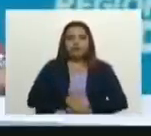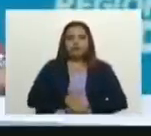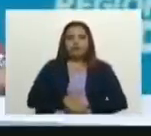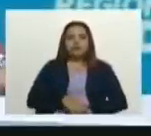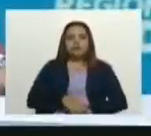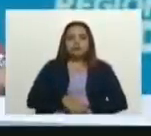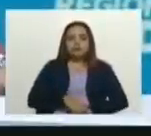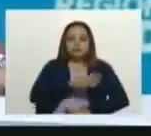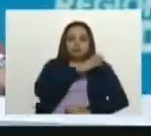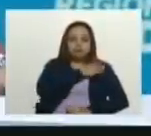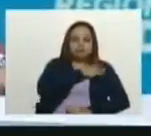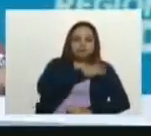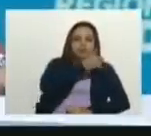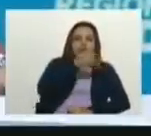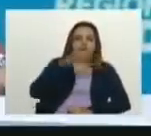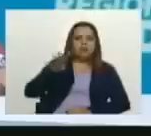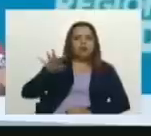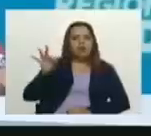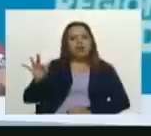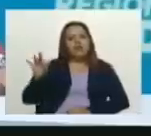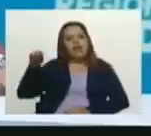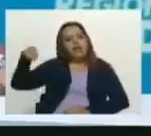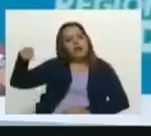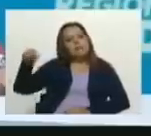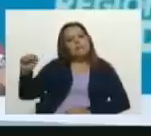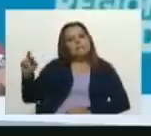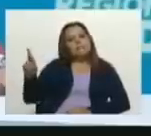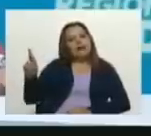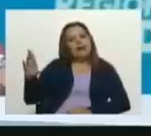capitán bolivariano del 4 de febrero, Gerardo Márquez,